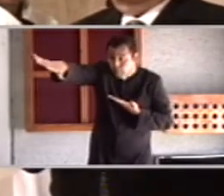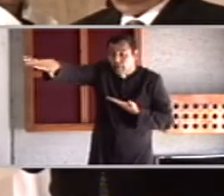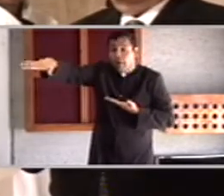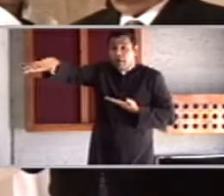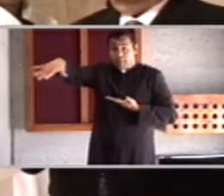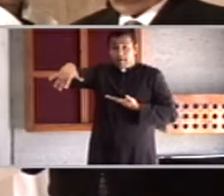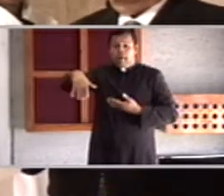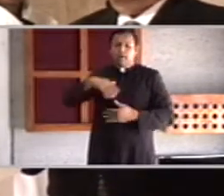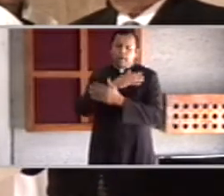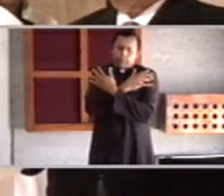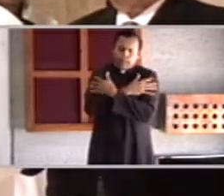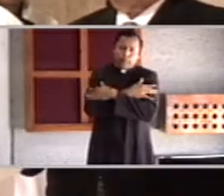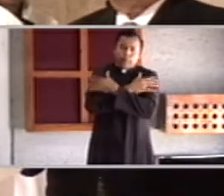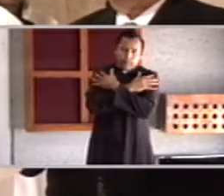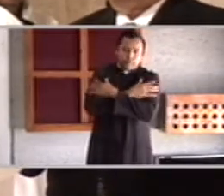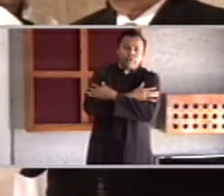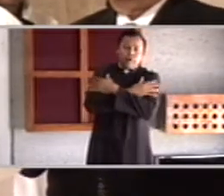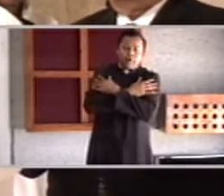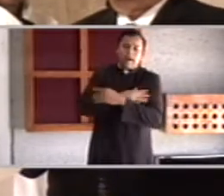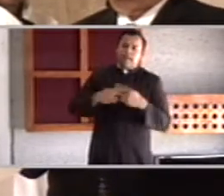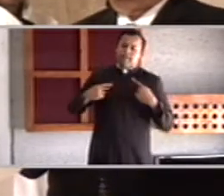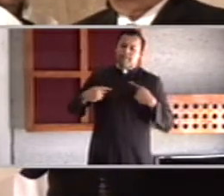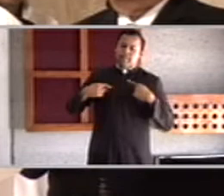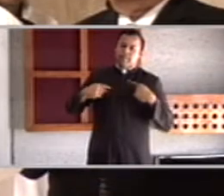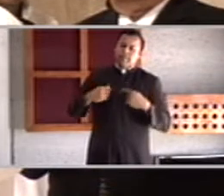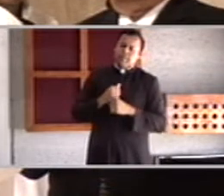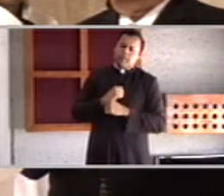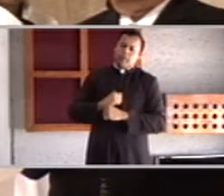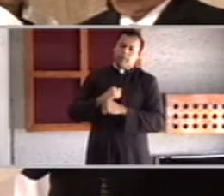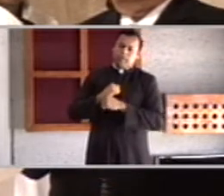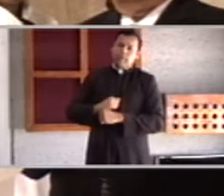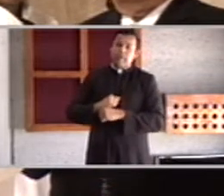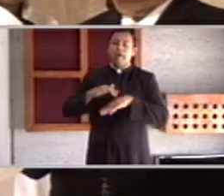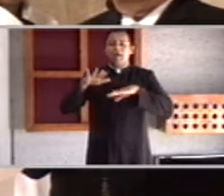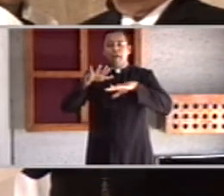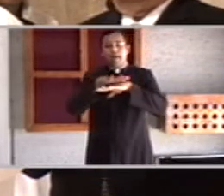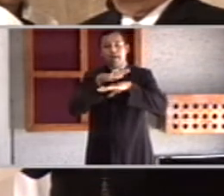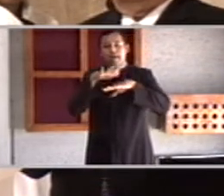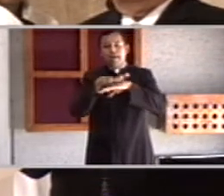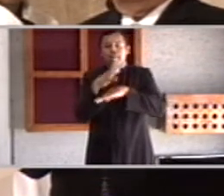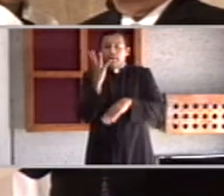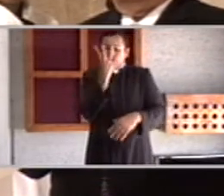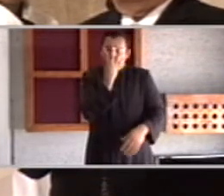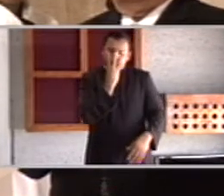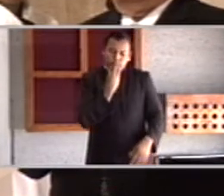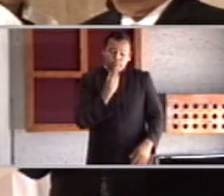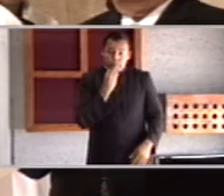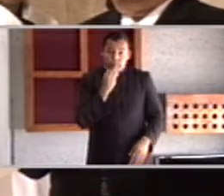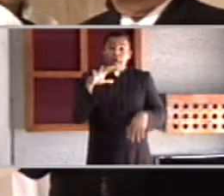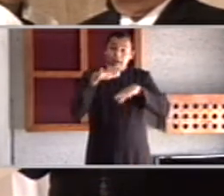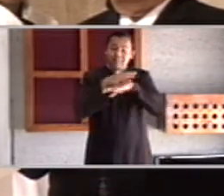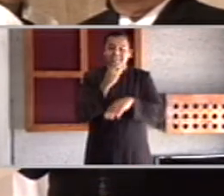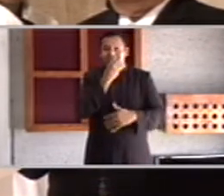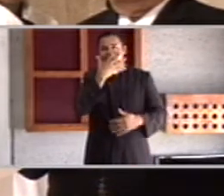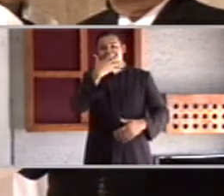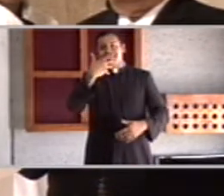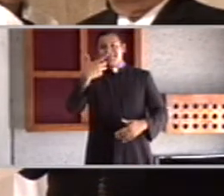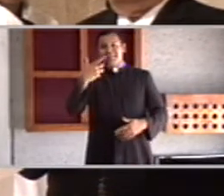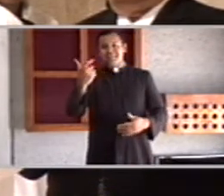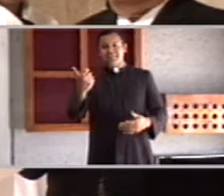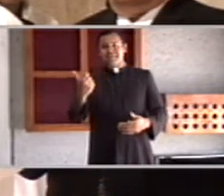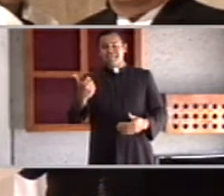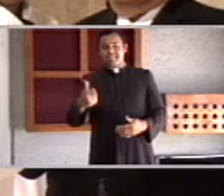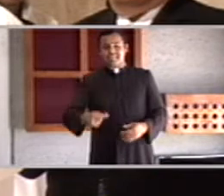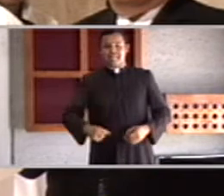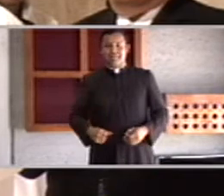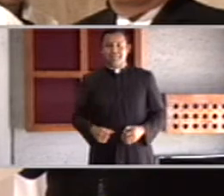a cambiar su ceniza en diadema, sus lágrimas en aceite perfumado de alegría y su abatimiento en